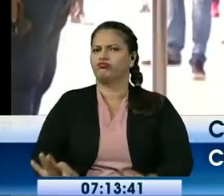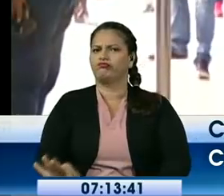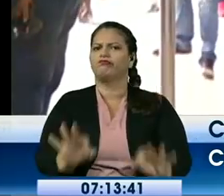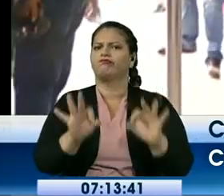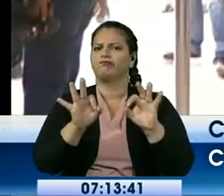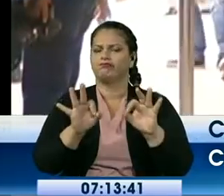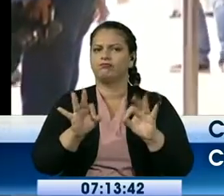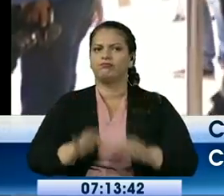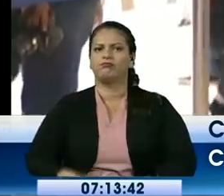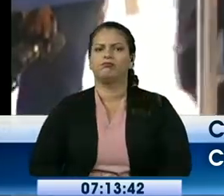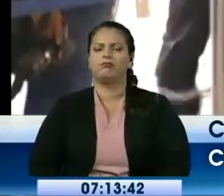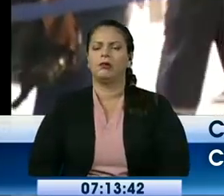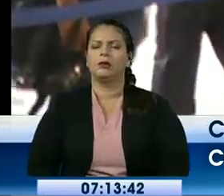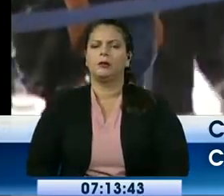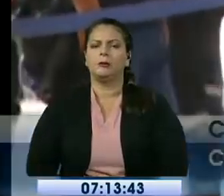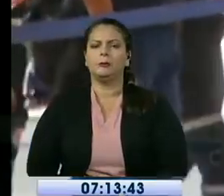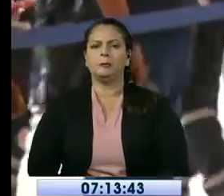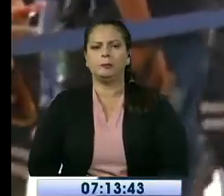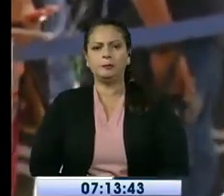informó Charlie Pizá.